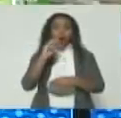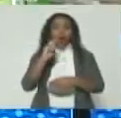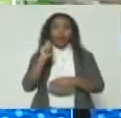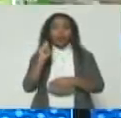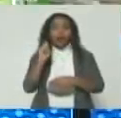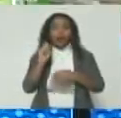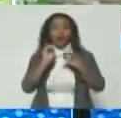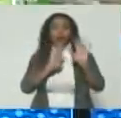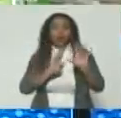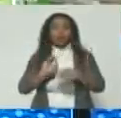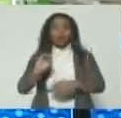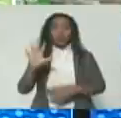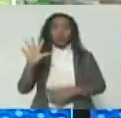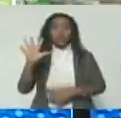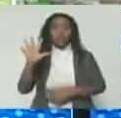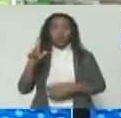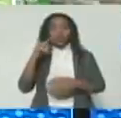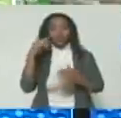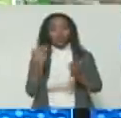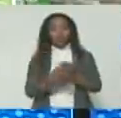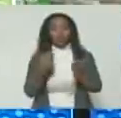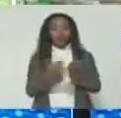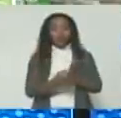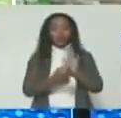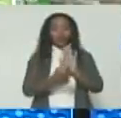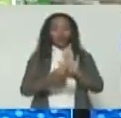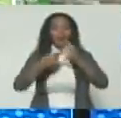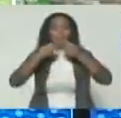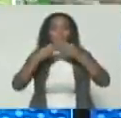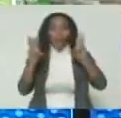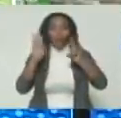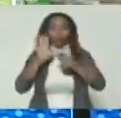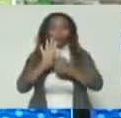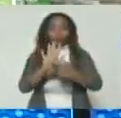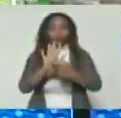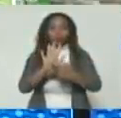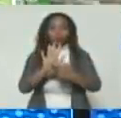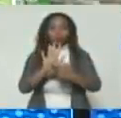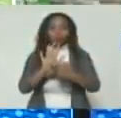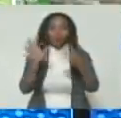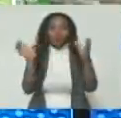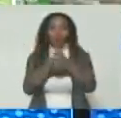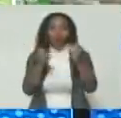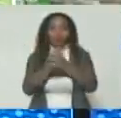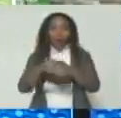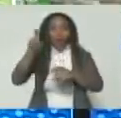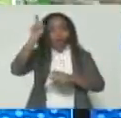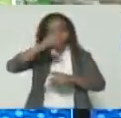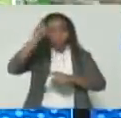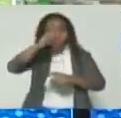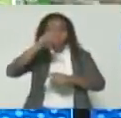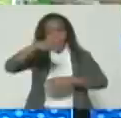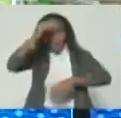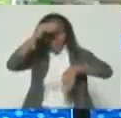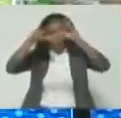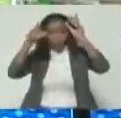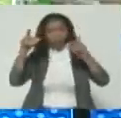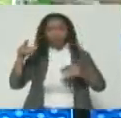905, que se ha demostrado públicamente, grupo entrenado por paramilitares